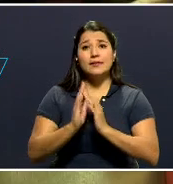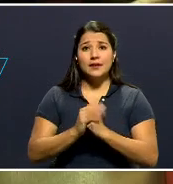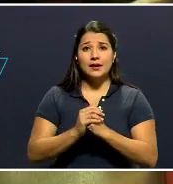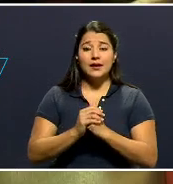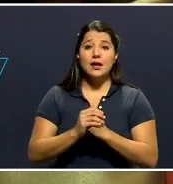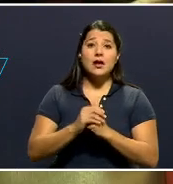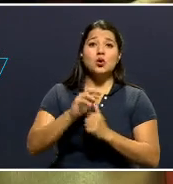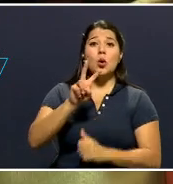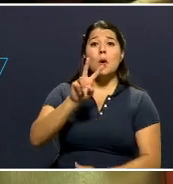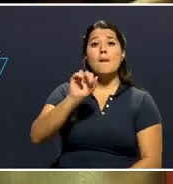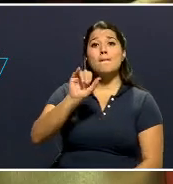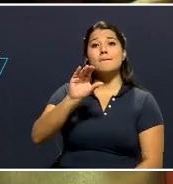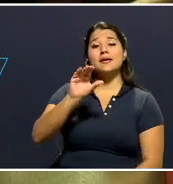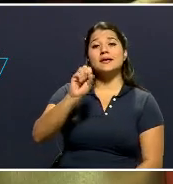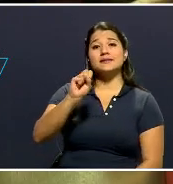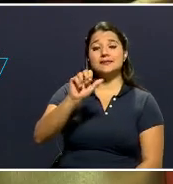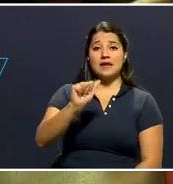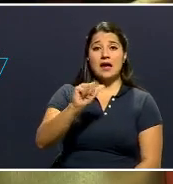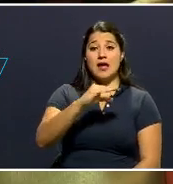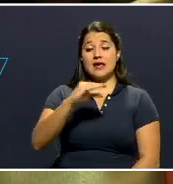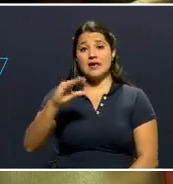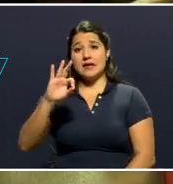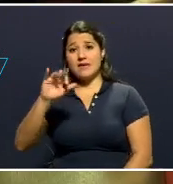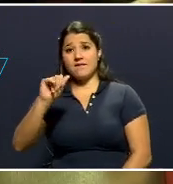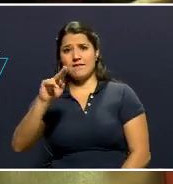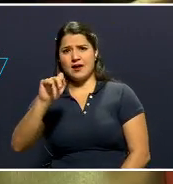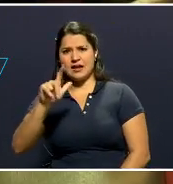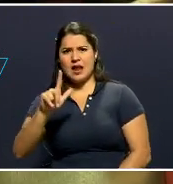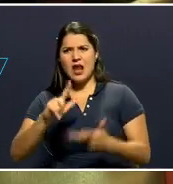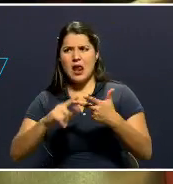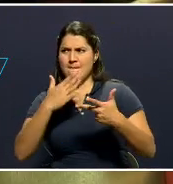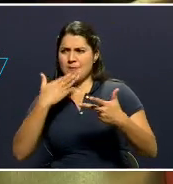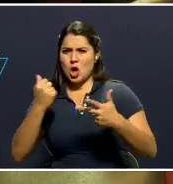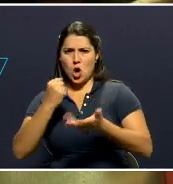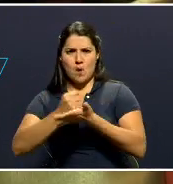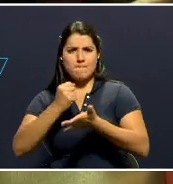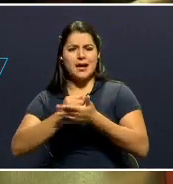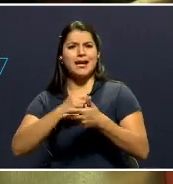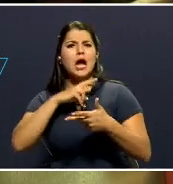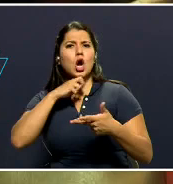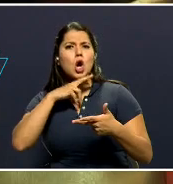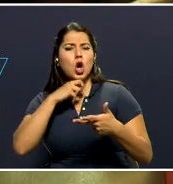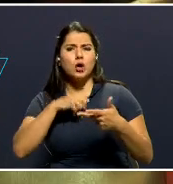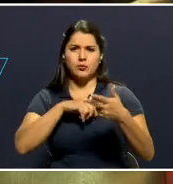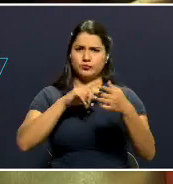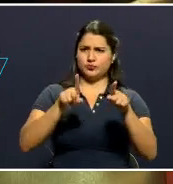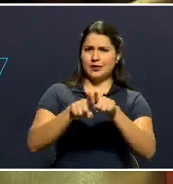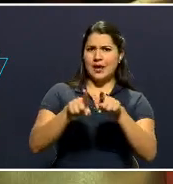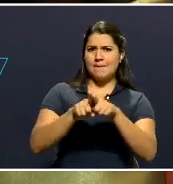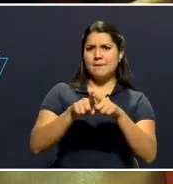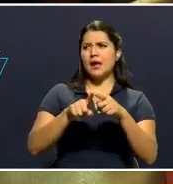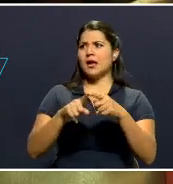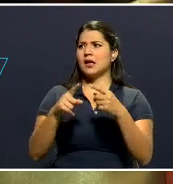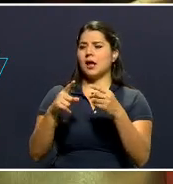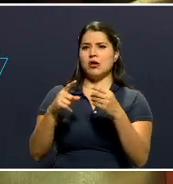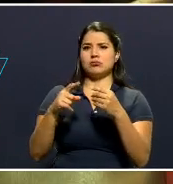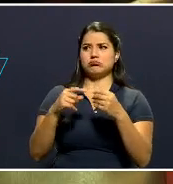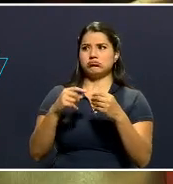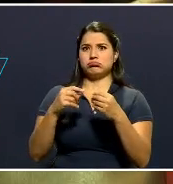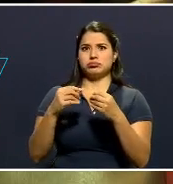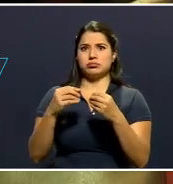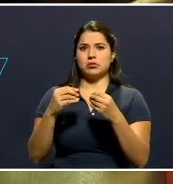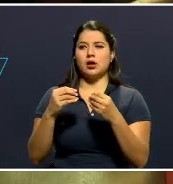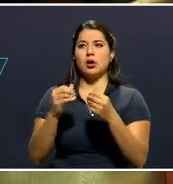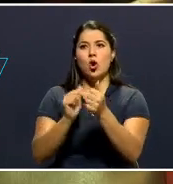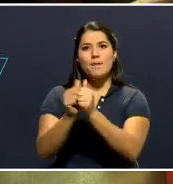VIXA y FANAL se ofreciera además la marca Colby del ICE, que se ofreciera la infraestructura de Recope, y